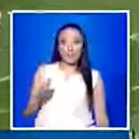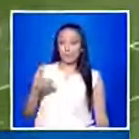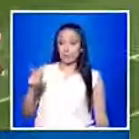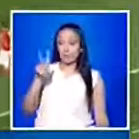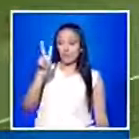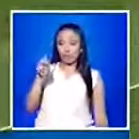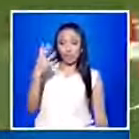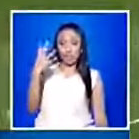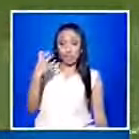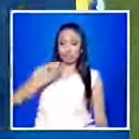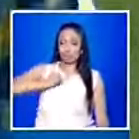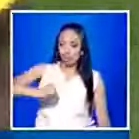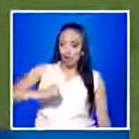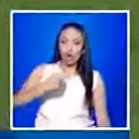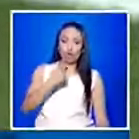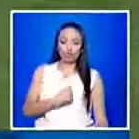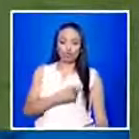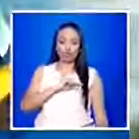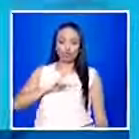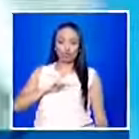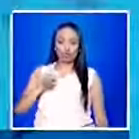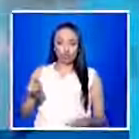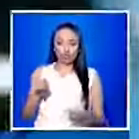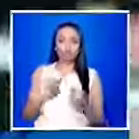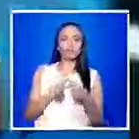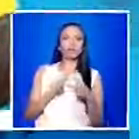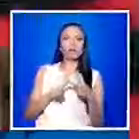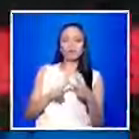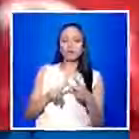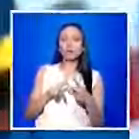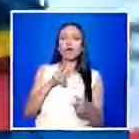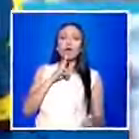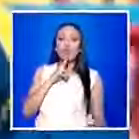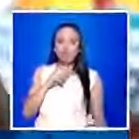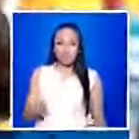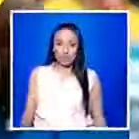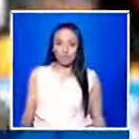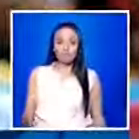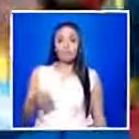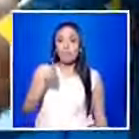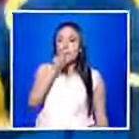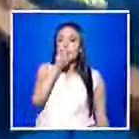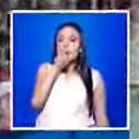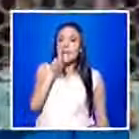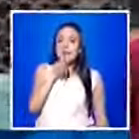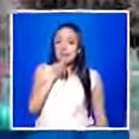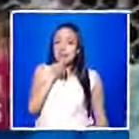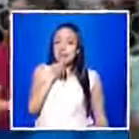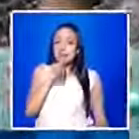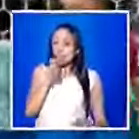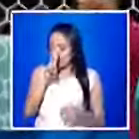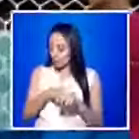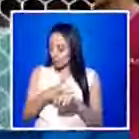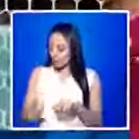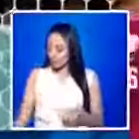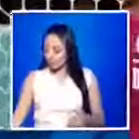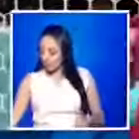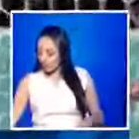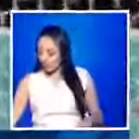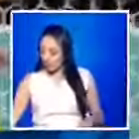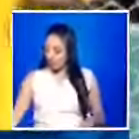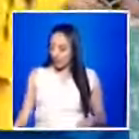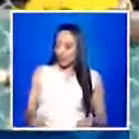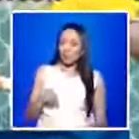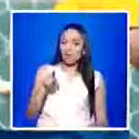2014 le marcó a Suiza y en 2 oportunidades a Honduras. En Qatar 2022 marcó 2 veces ante Qatar y 1 vez